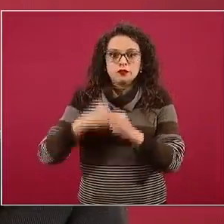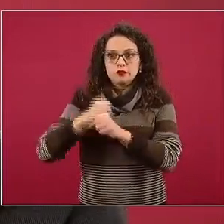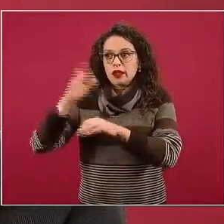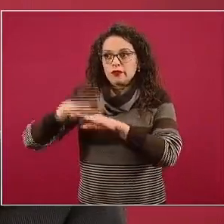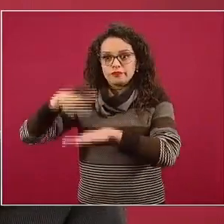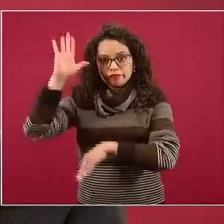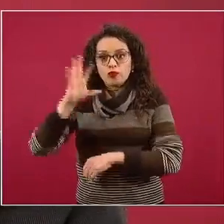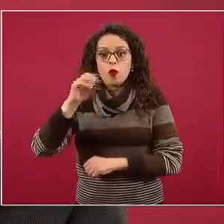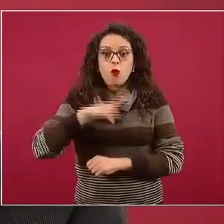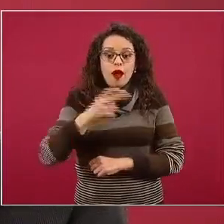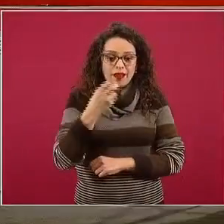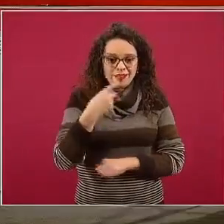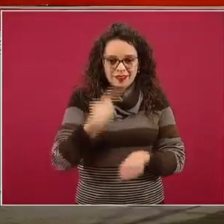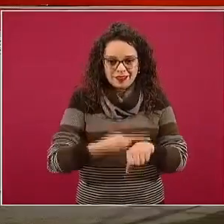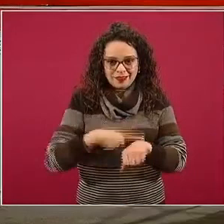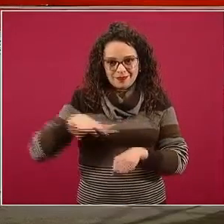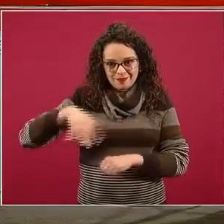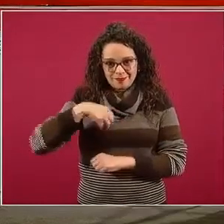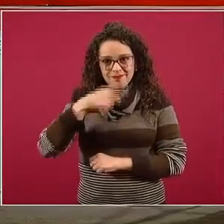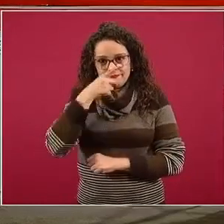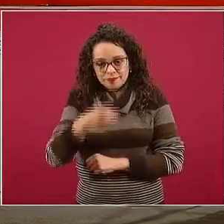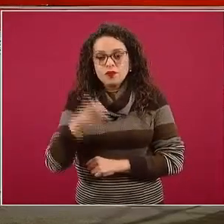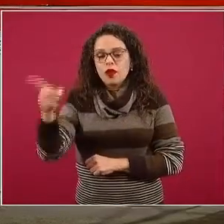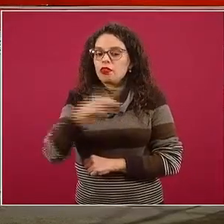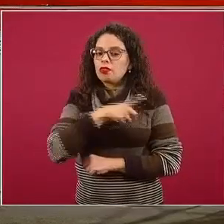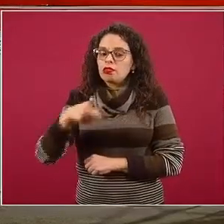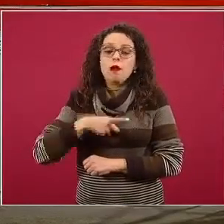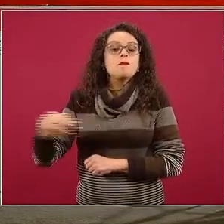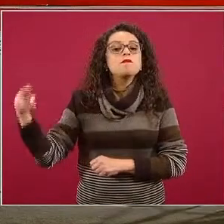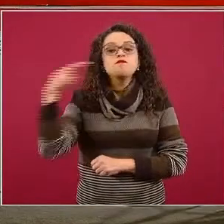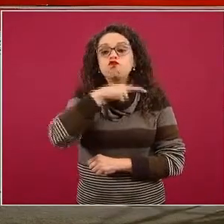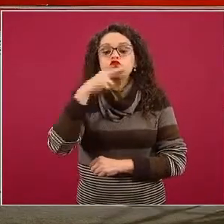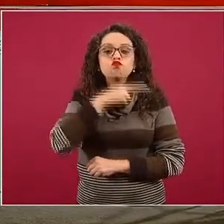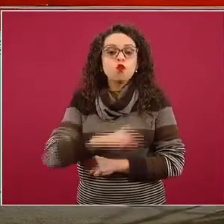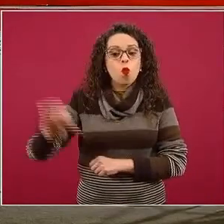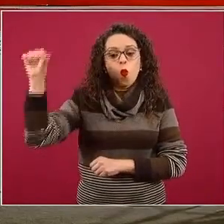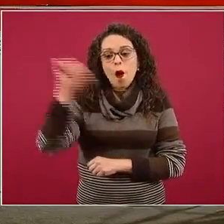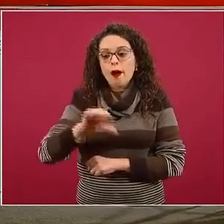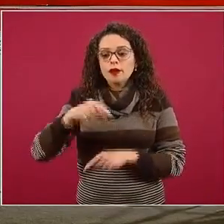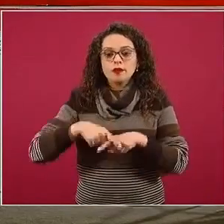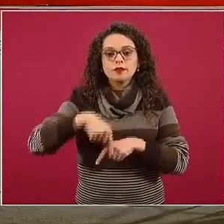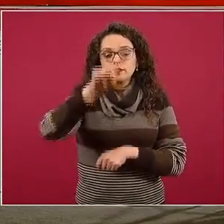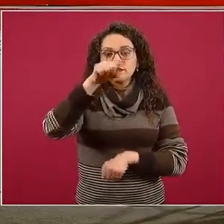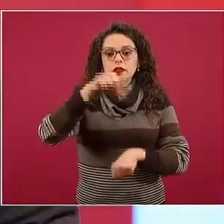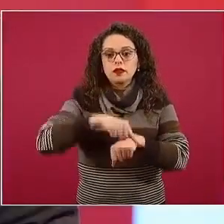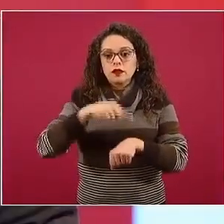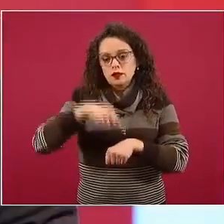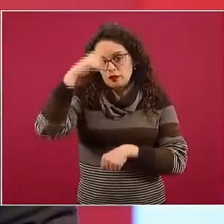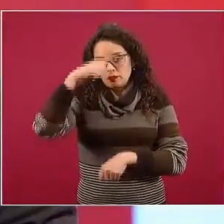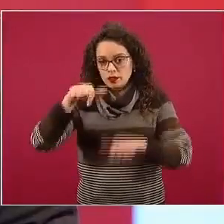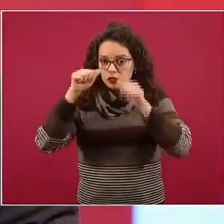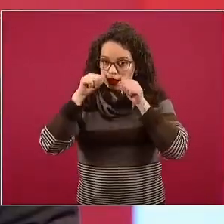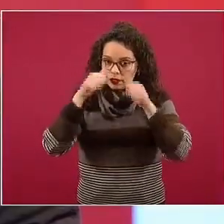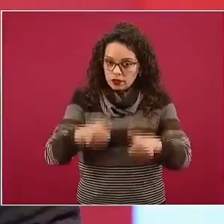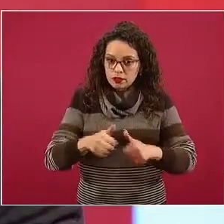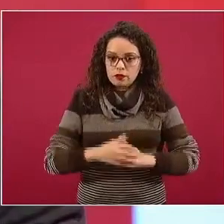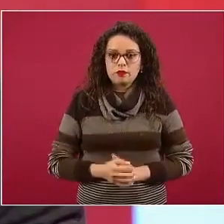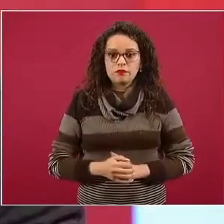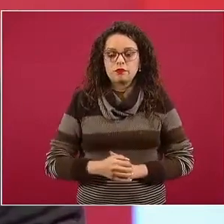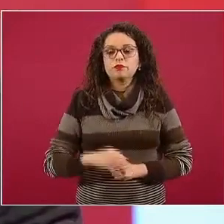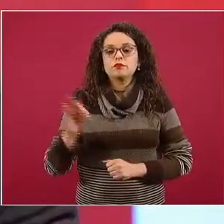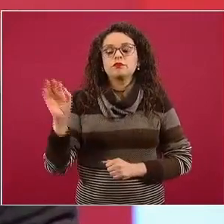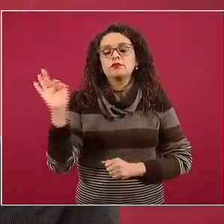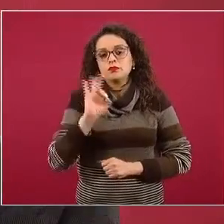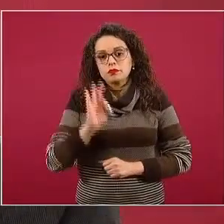las enfermedades crónicas, acuda prontamente a atención o a valoración médica si es que tiene fiebre,